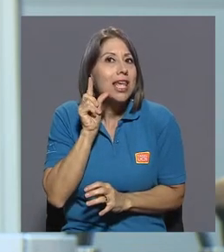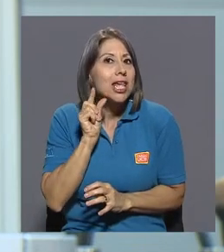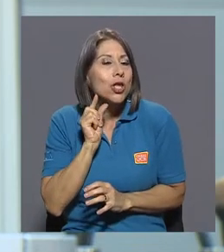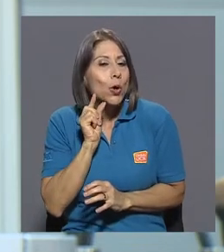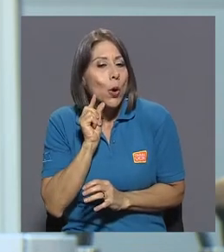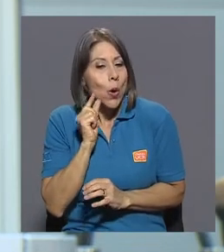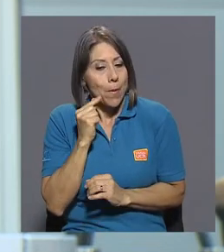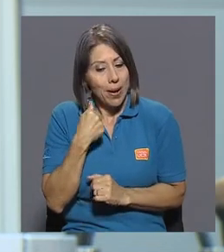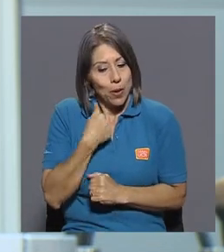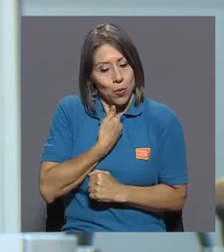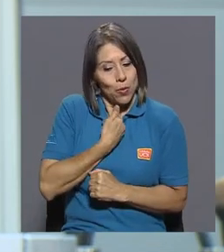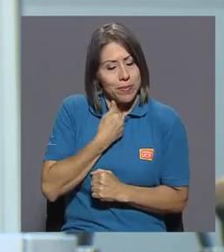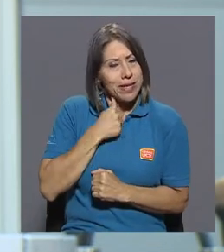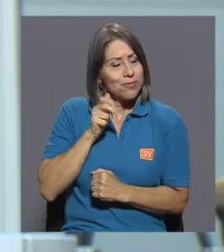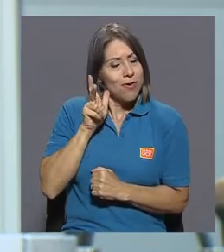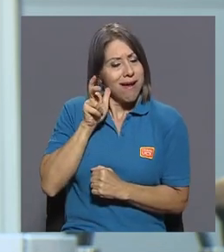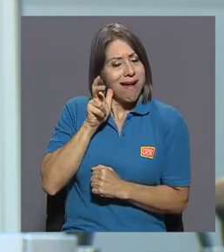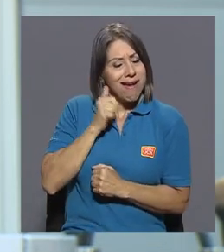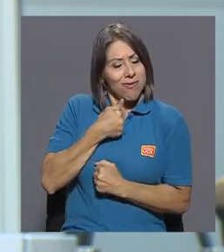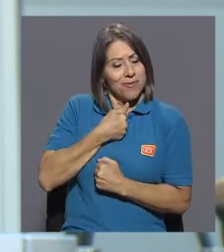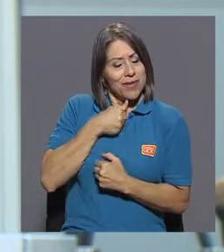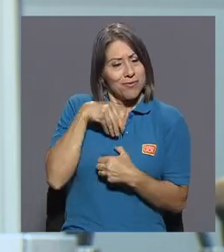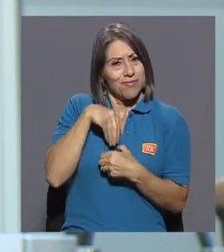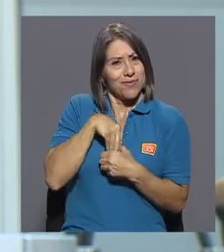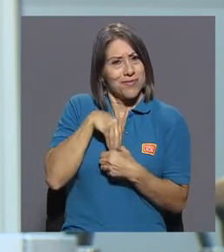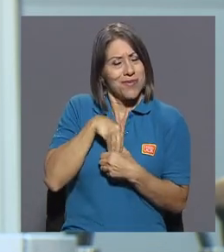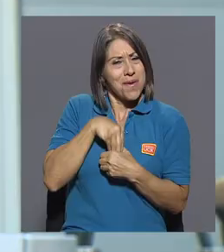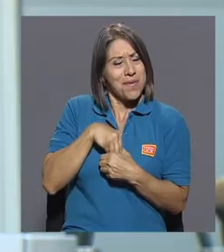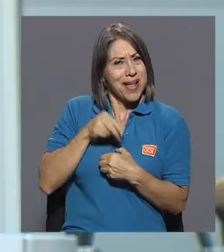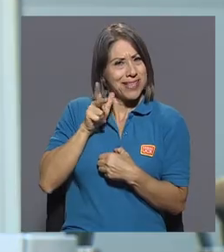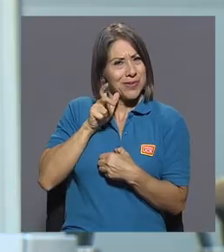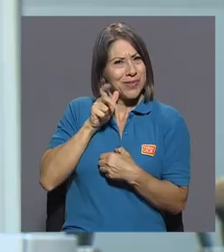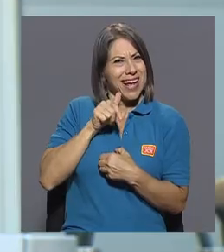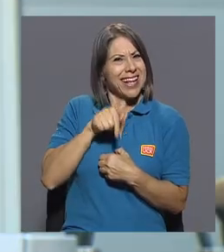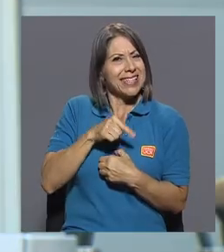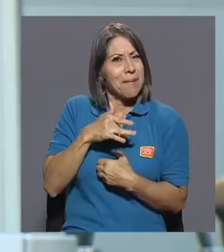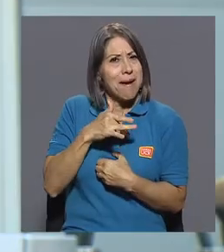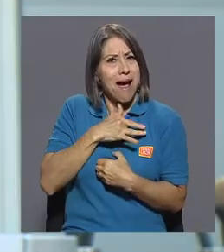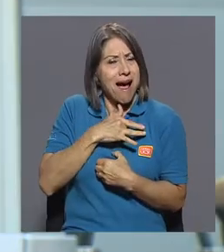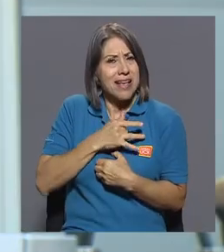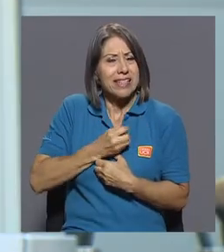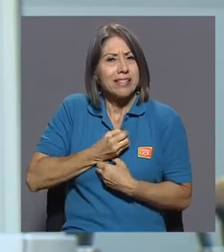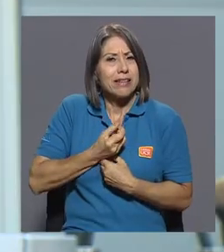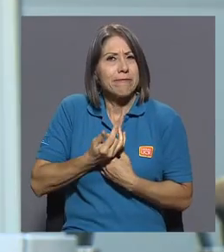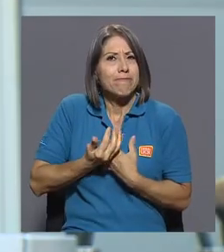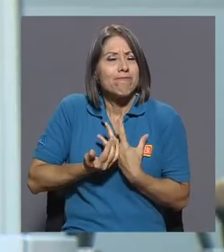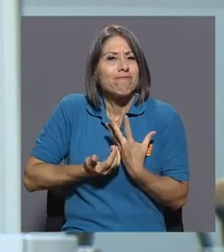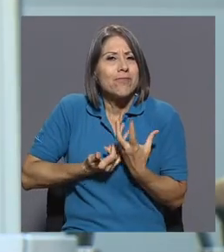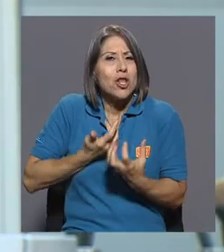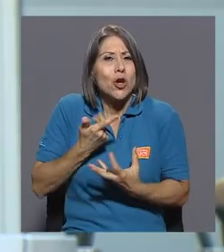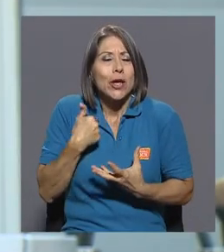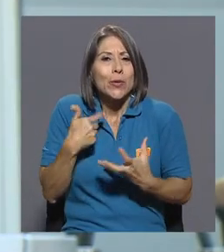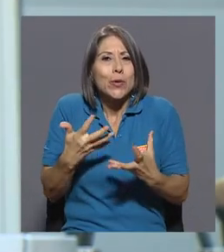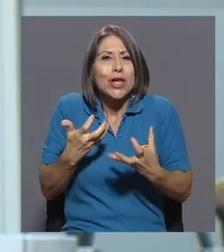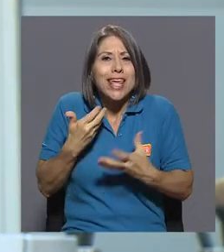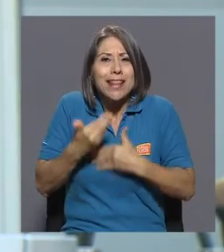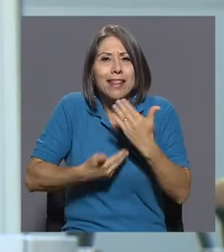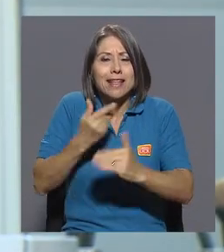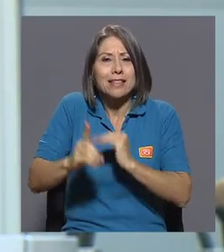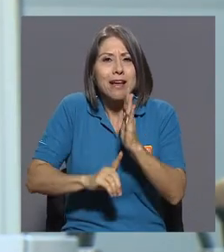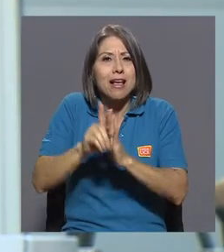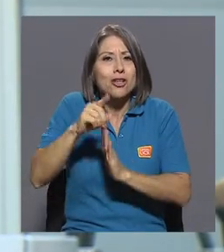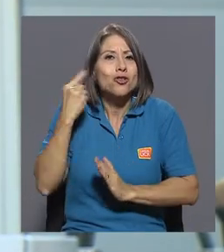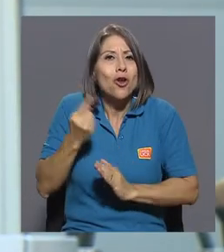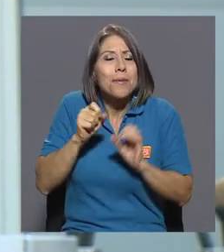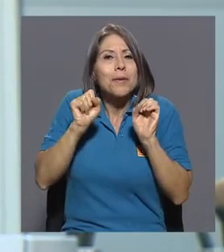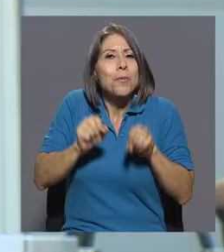uno quiere hacer, la pasión que uno tenga dentro, ese fuego que uno quiere desarrollar, solo lo puedes escuchar estando